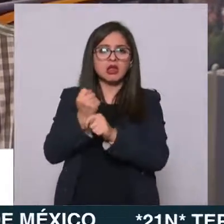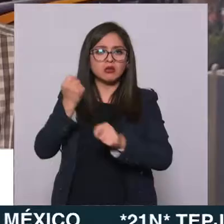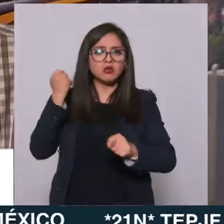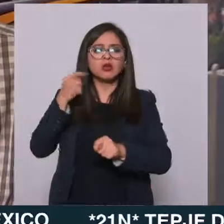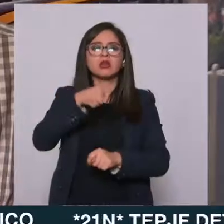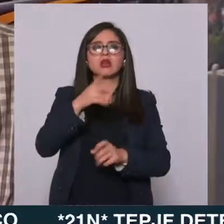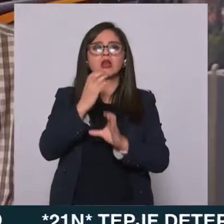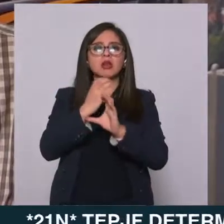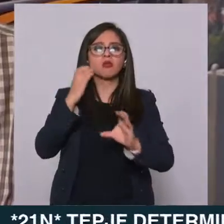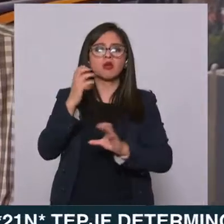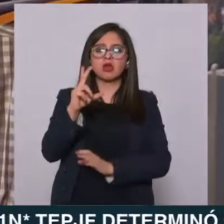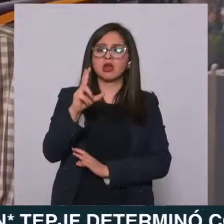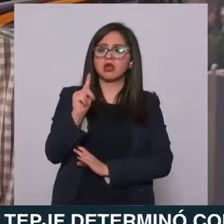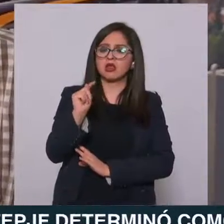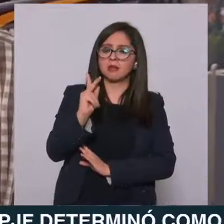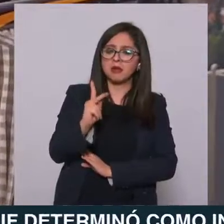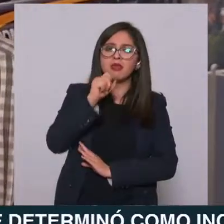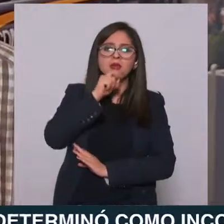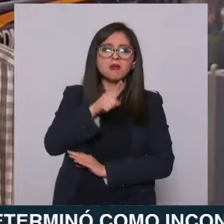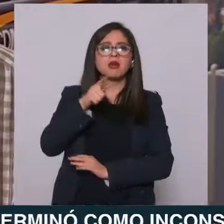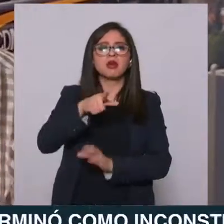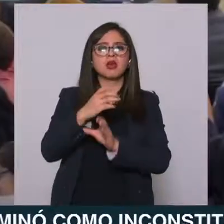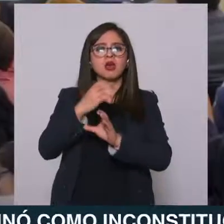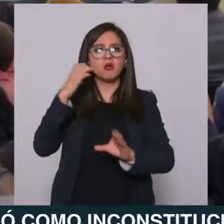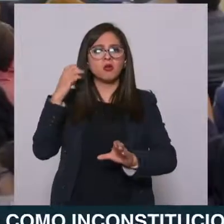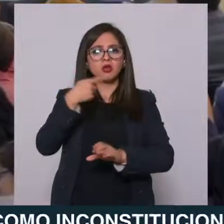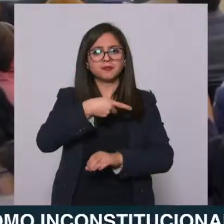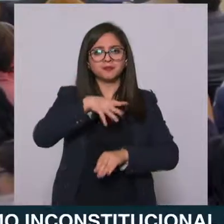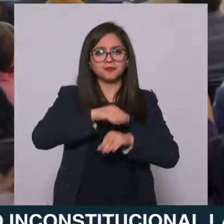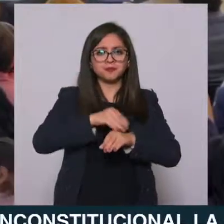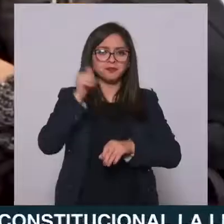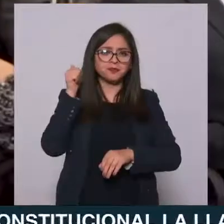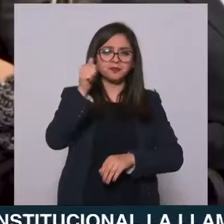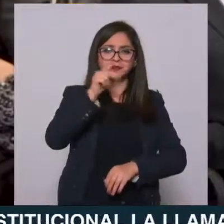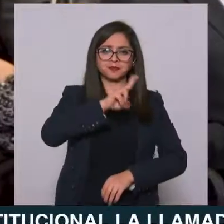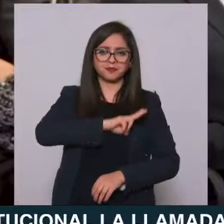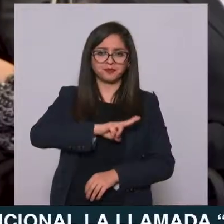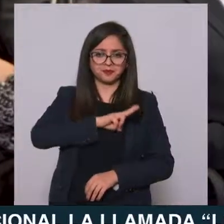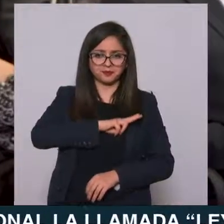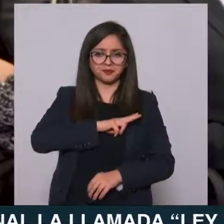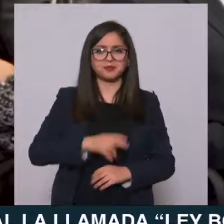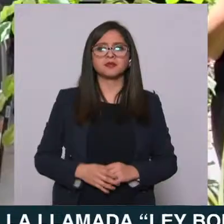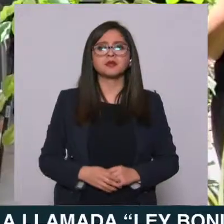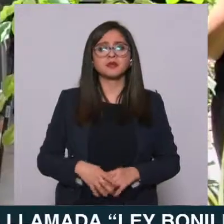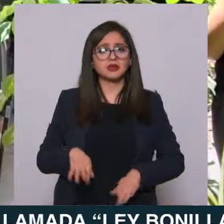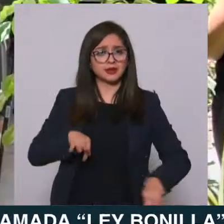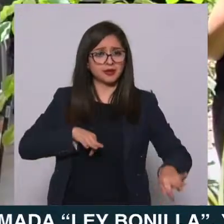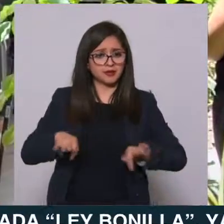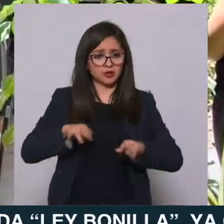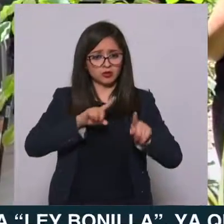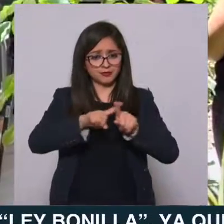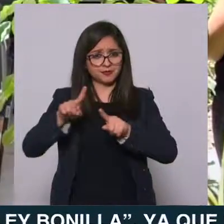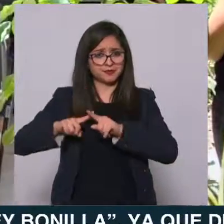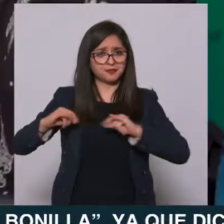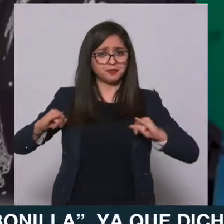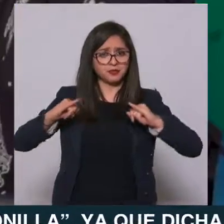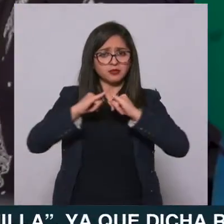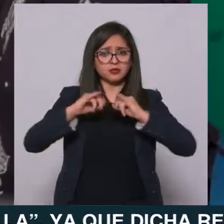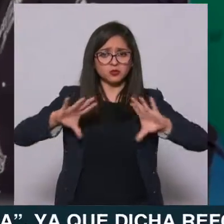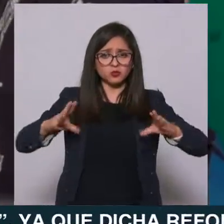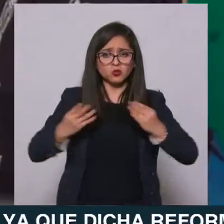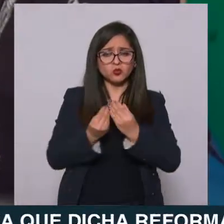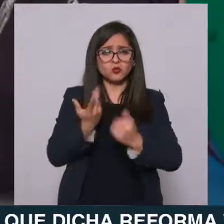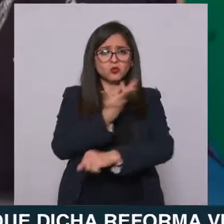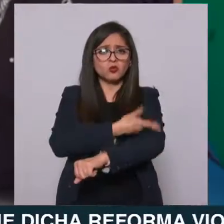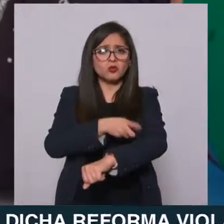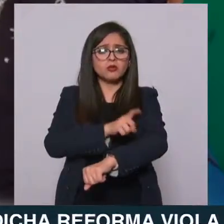de RTP y camiones de transporte concesionado. El trabajo es interinstitucional a través de una mesa de coordinación entre